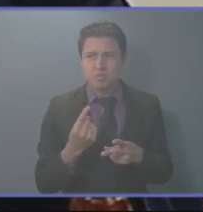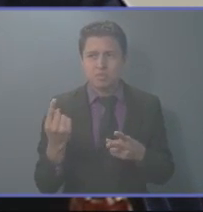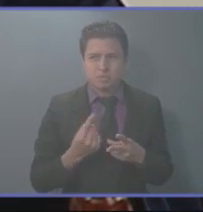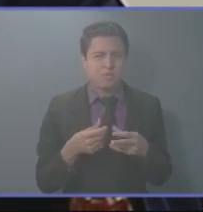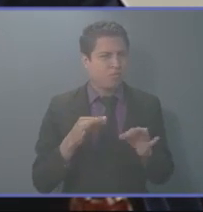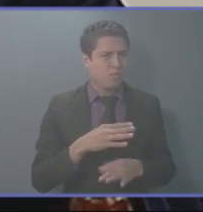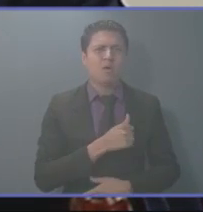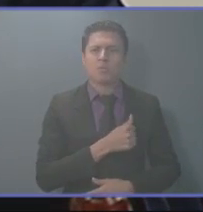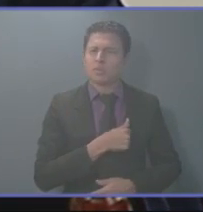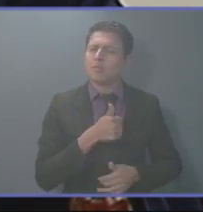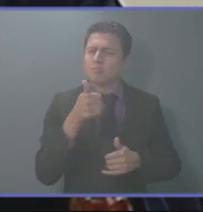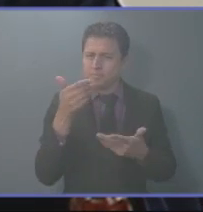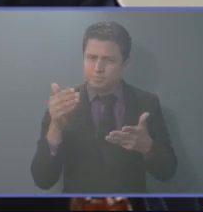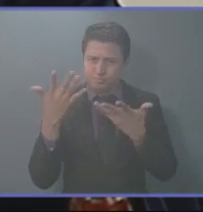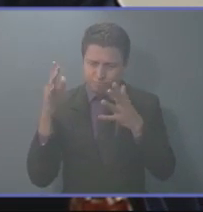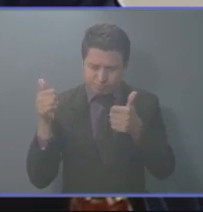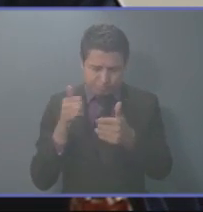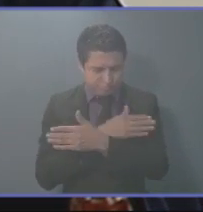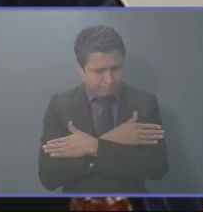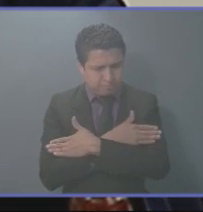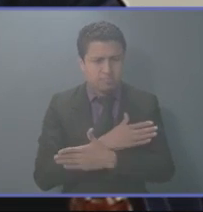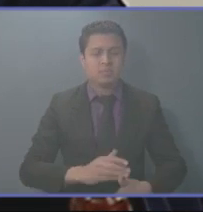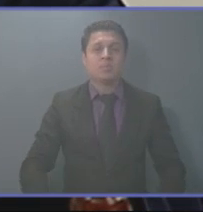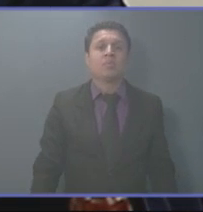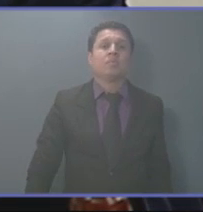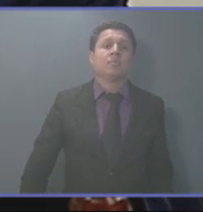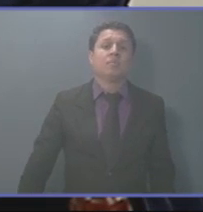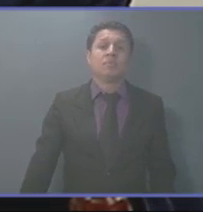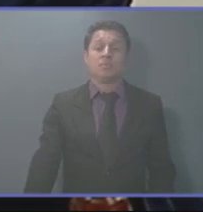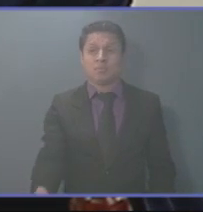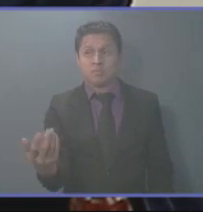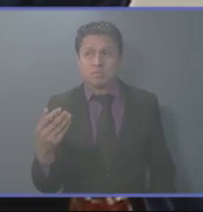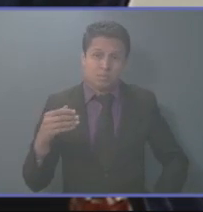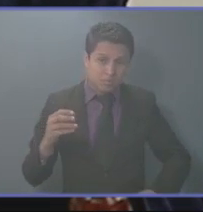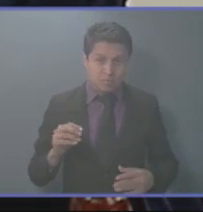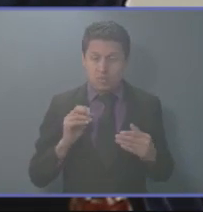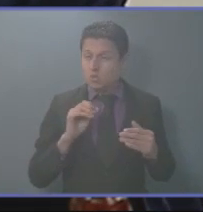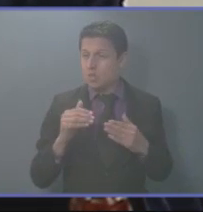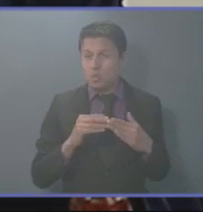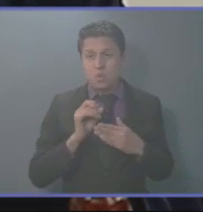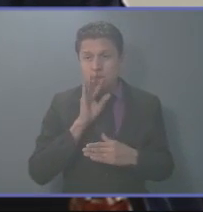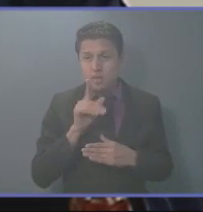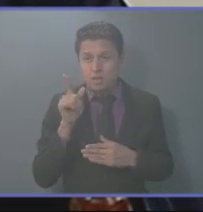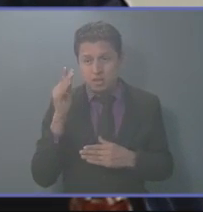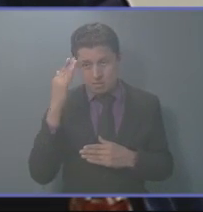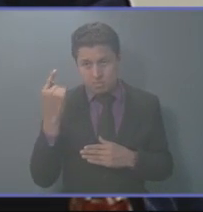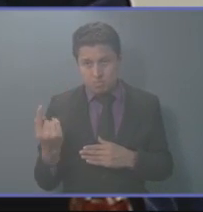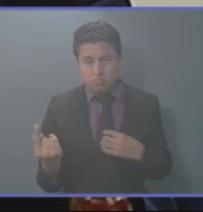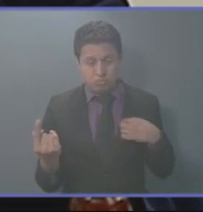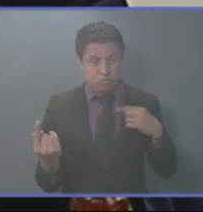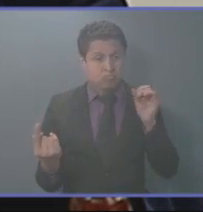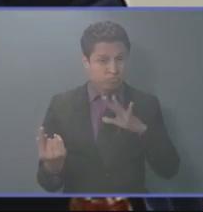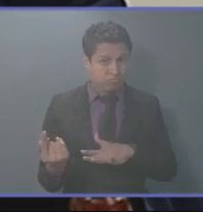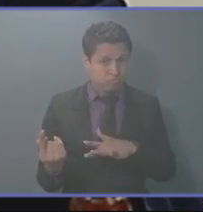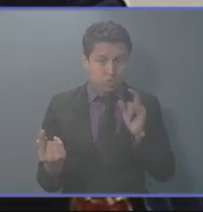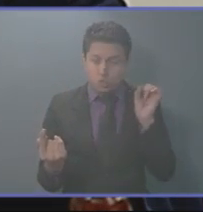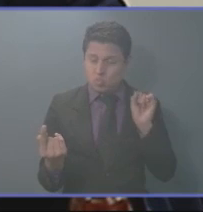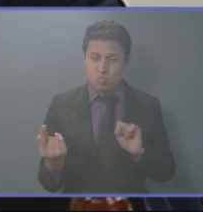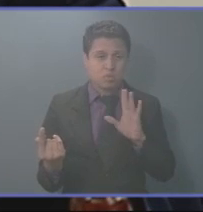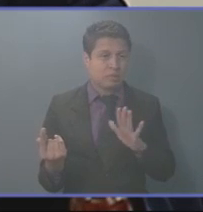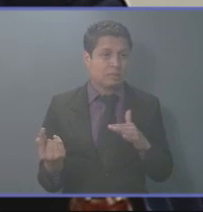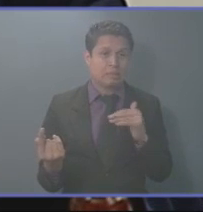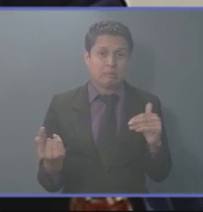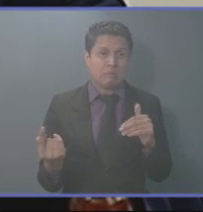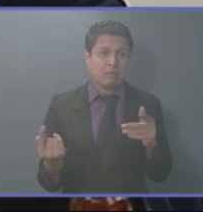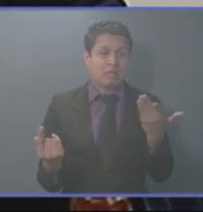Muy responsable de su parte. Y como se lo mencioné a ella en la comisión, no puedo decir lo